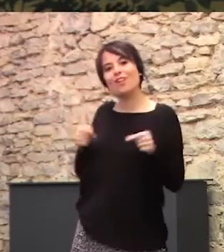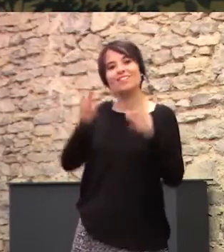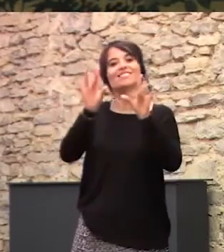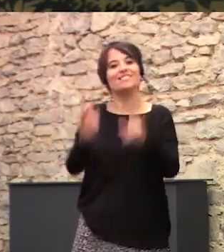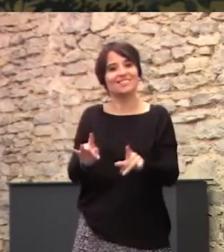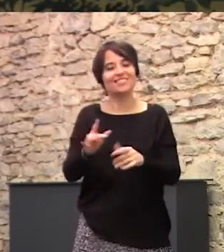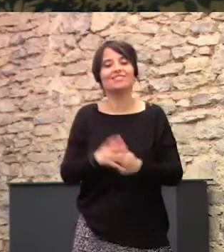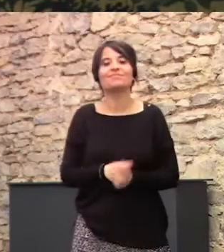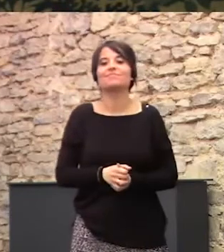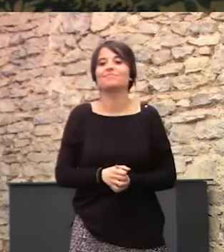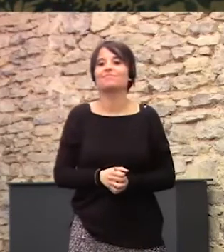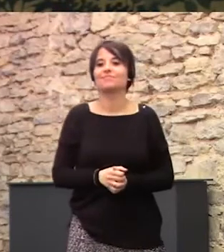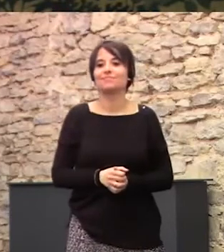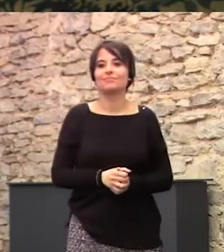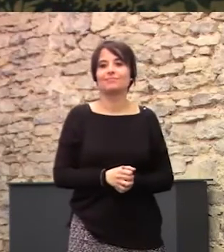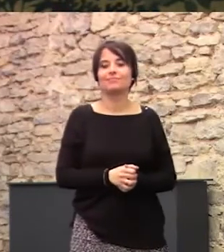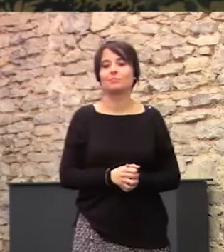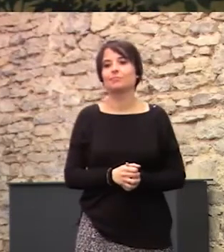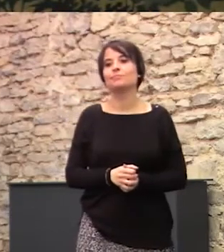Vale.